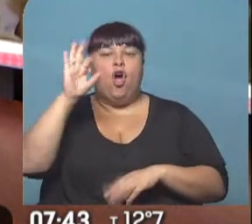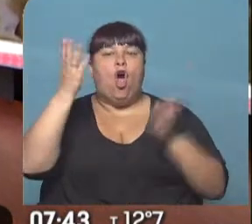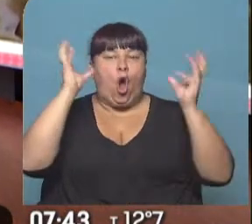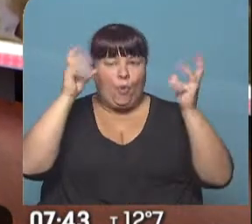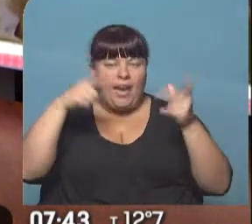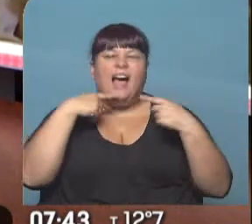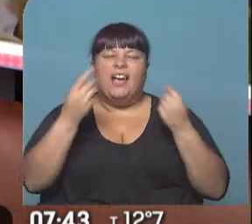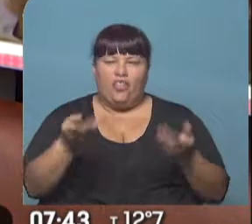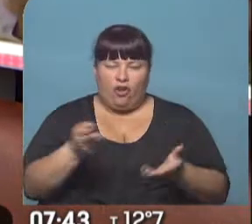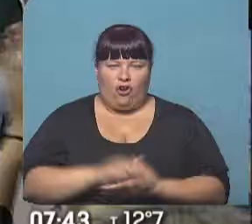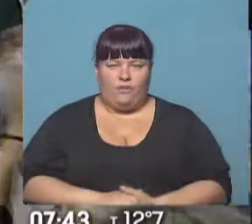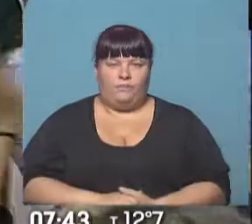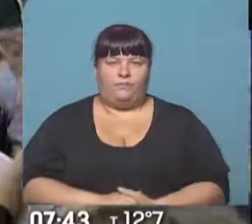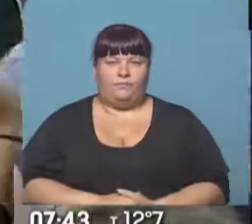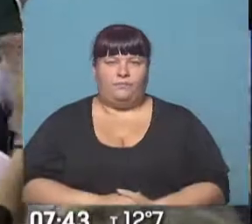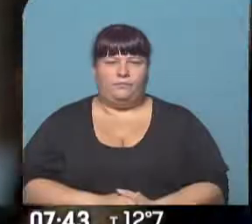Esto dijo.